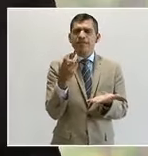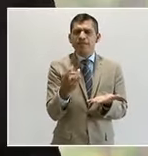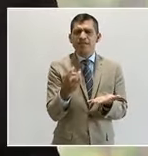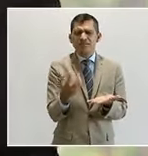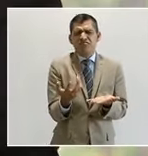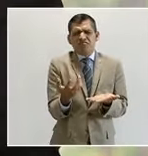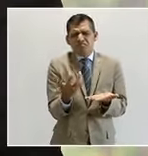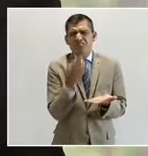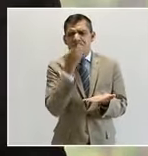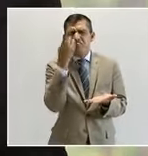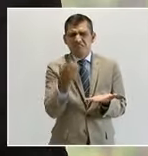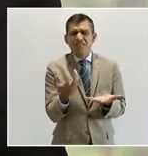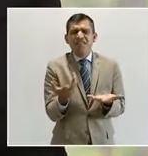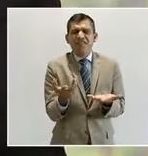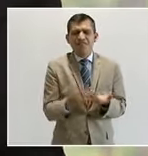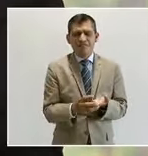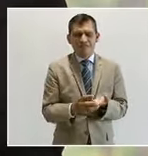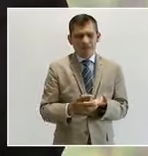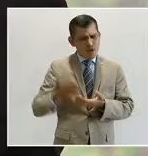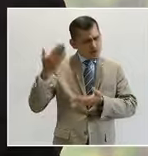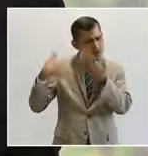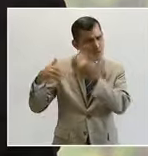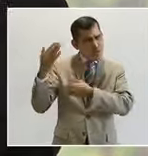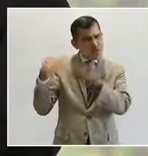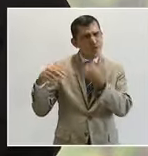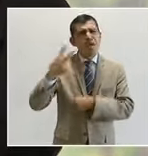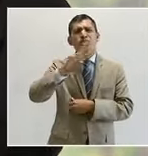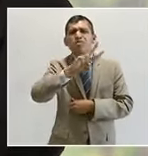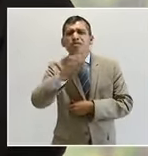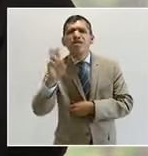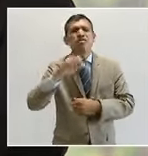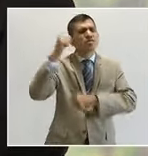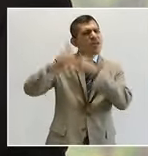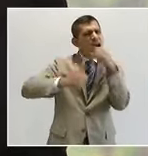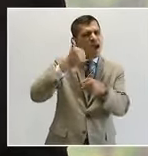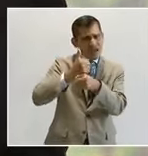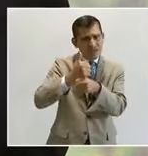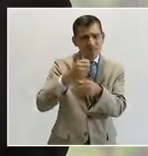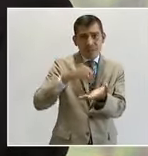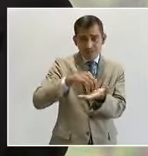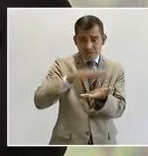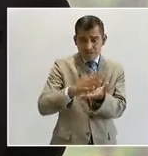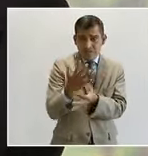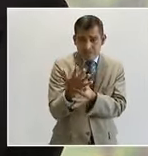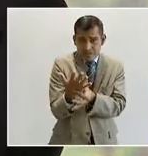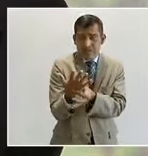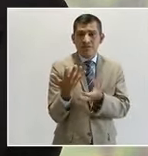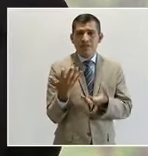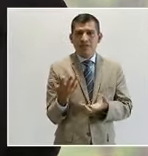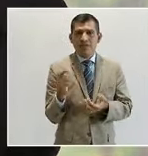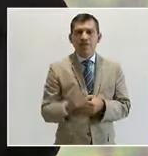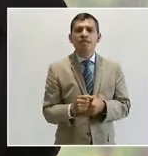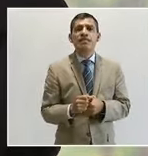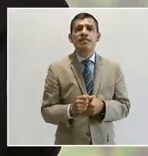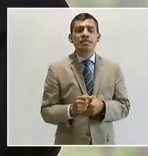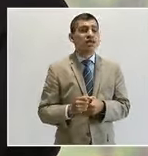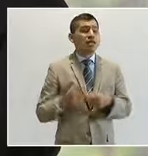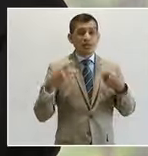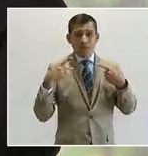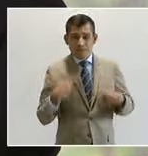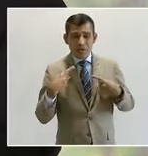hace un poco más de 200 años decía que se modere la indigencia